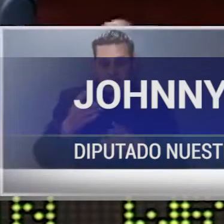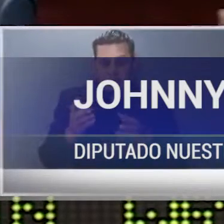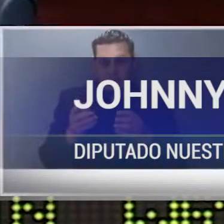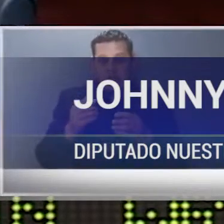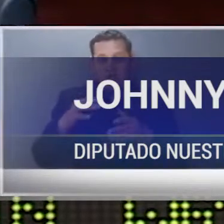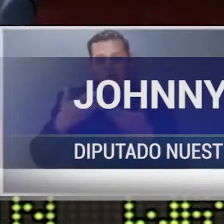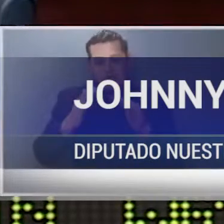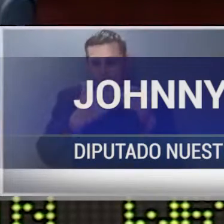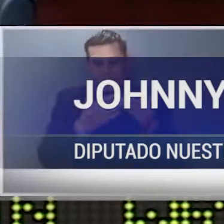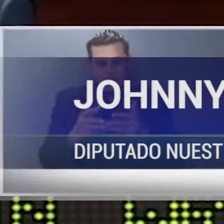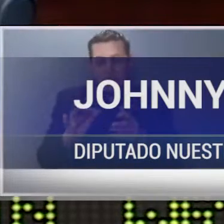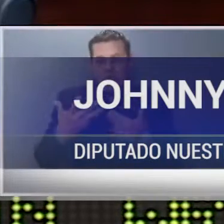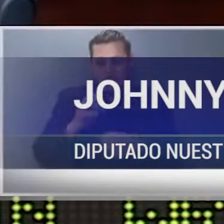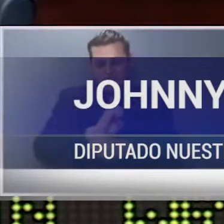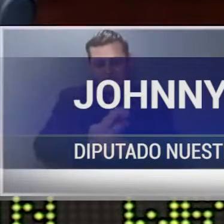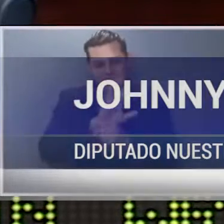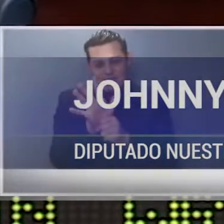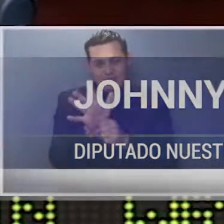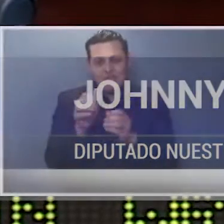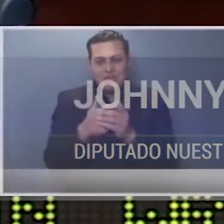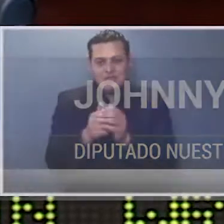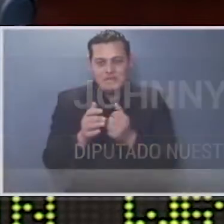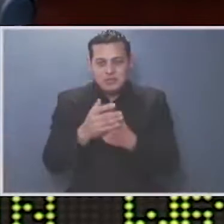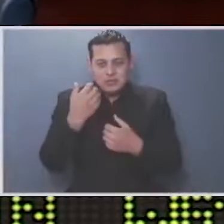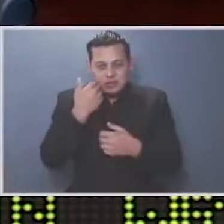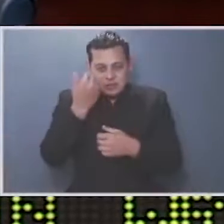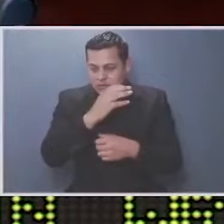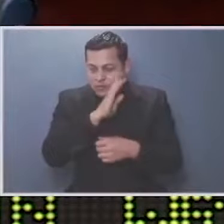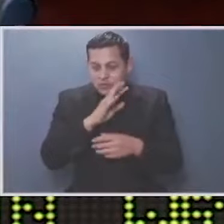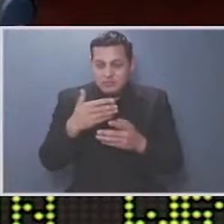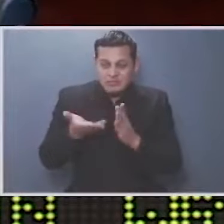los contagios por COVID-19 van incrementando.